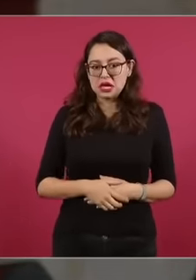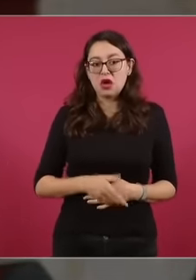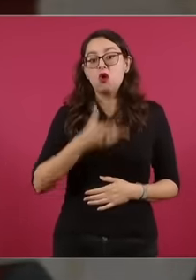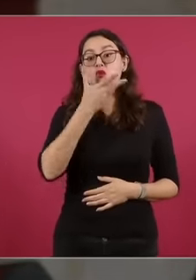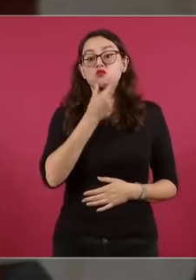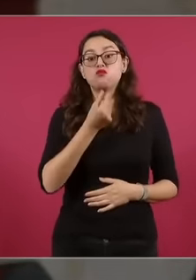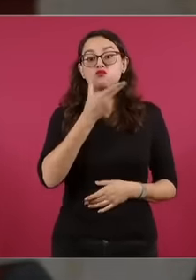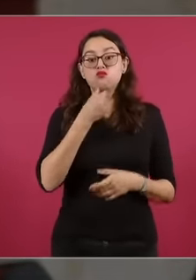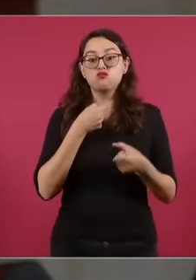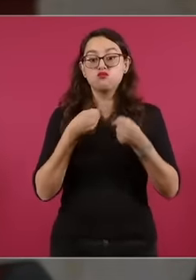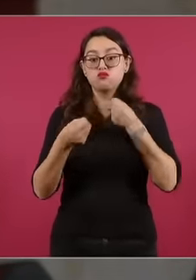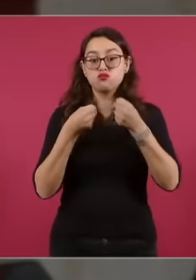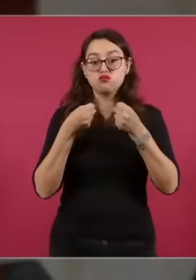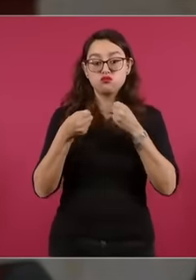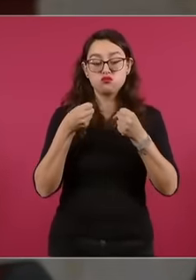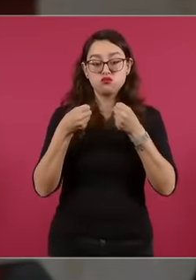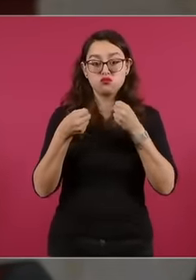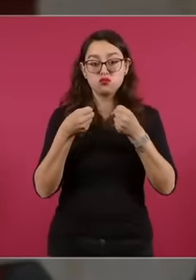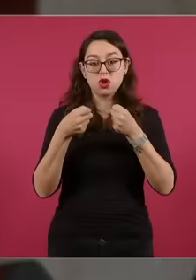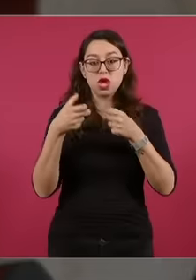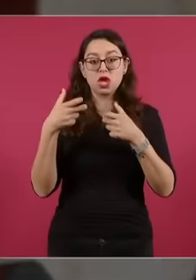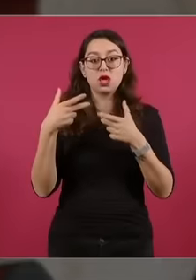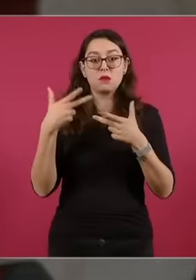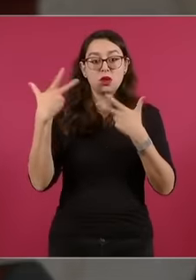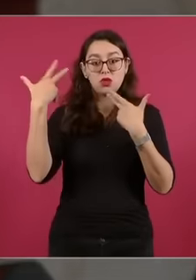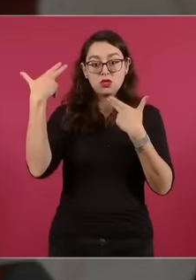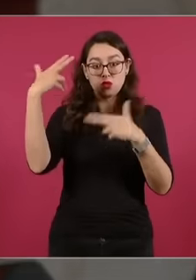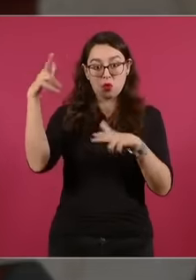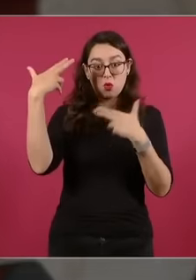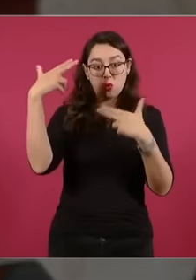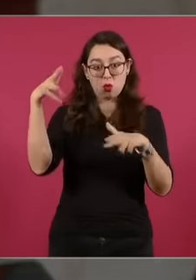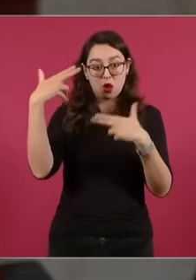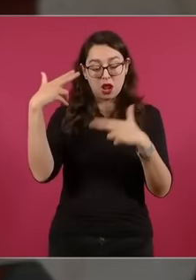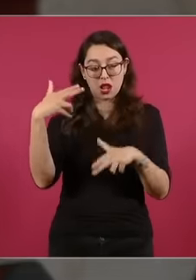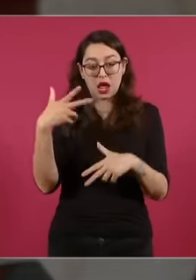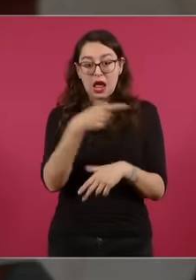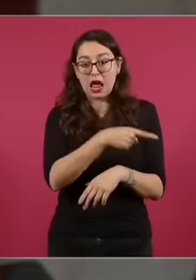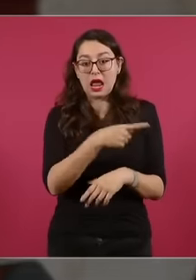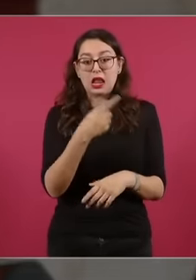reportero y resulta que tiene un juicio por eso y ahí está corriendo el juicio.